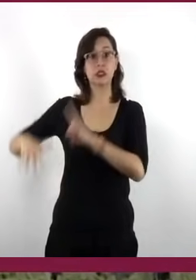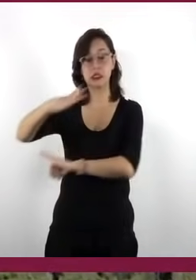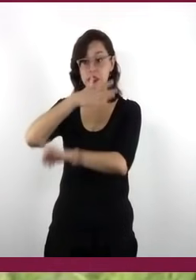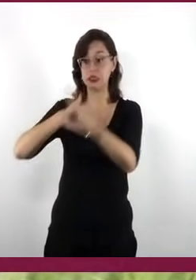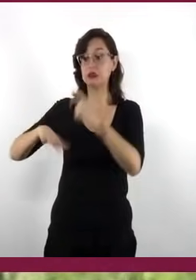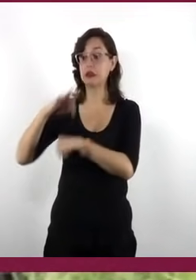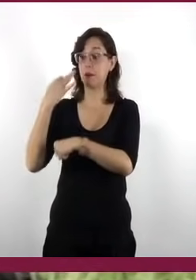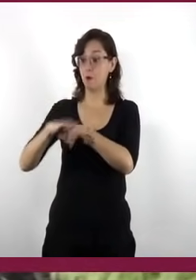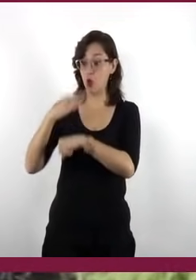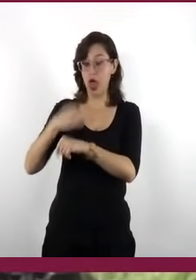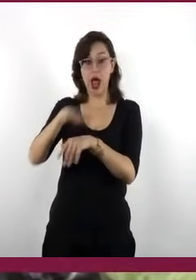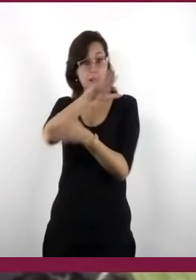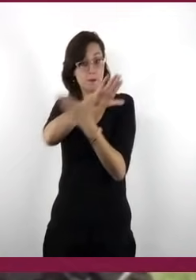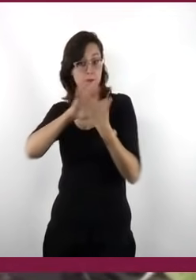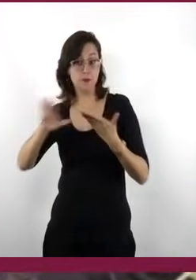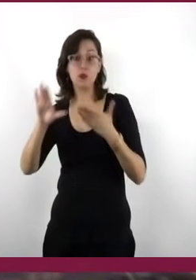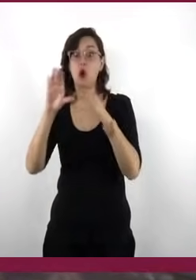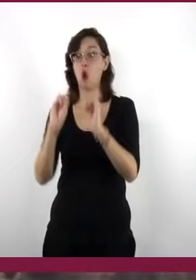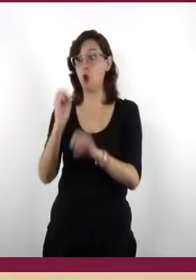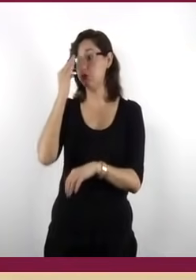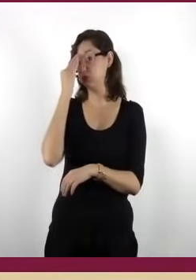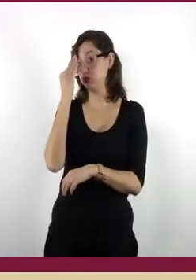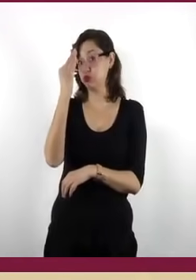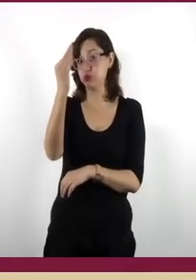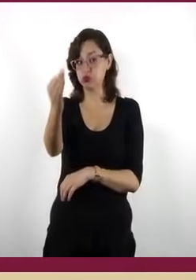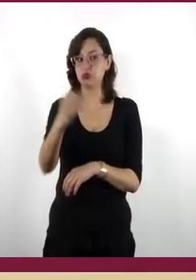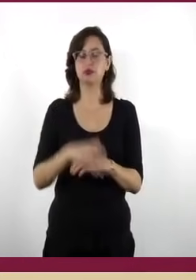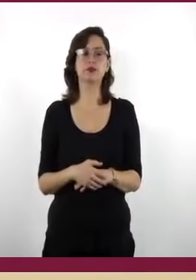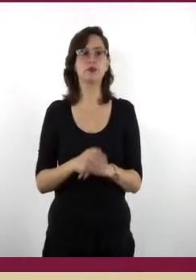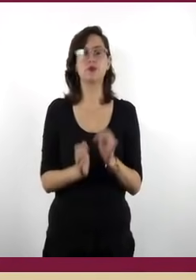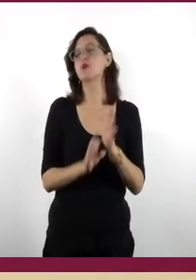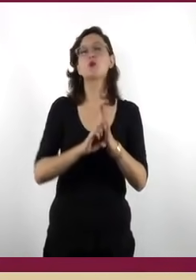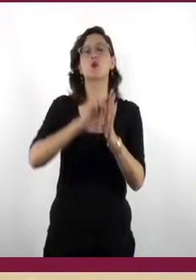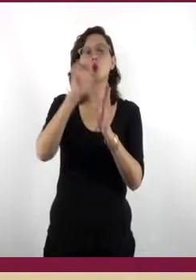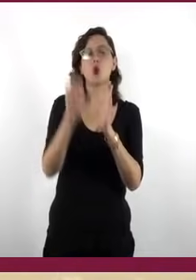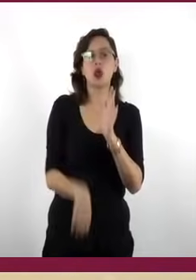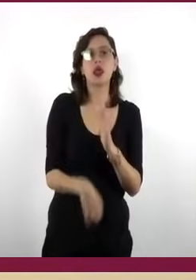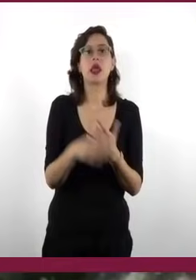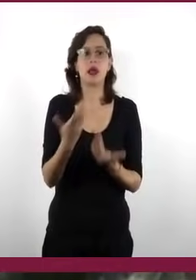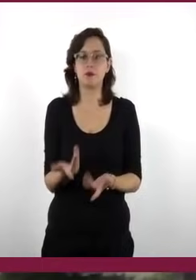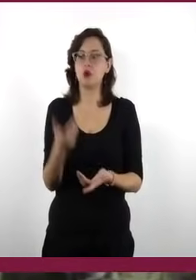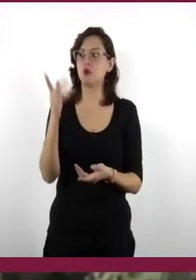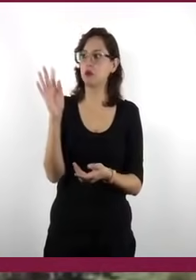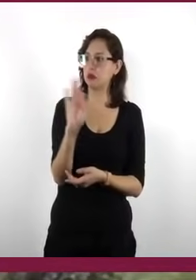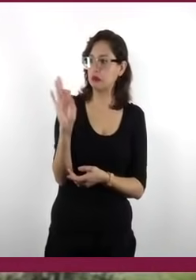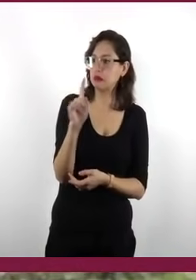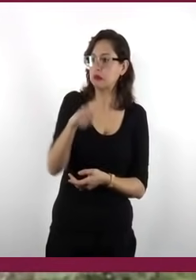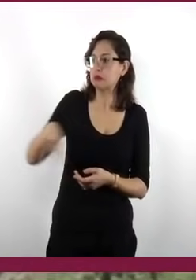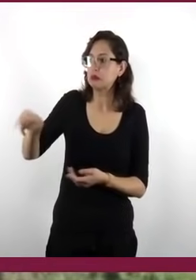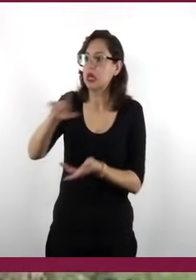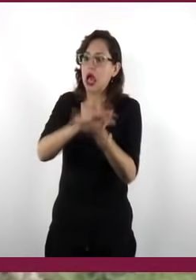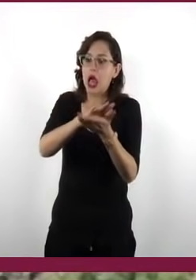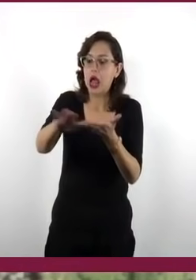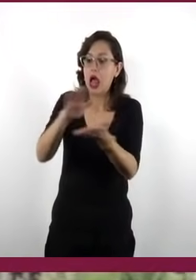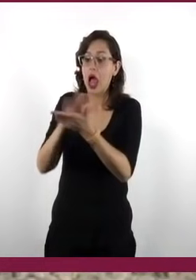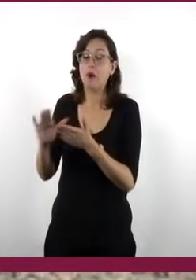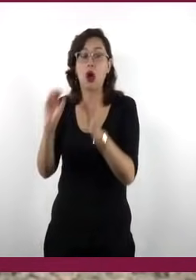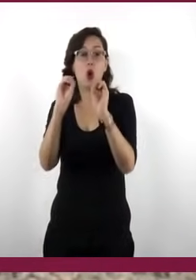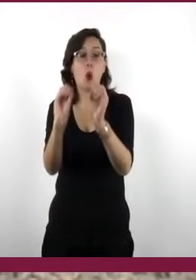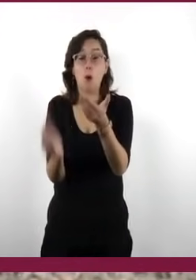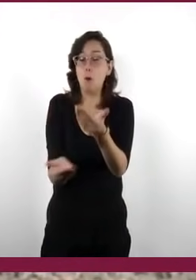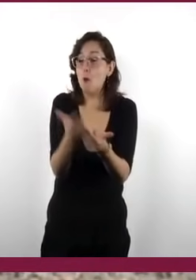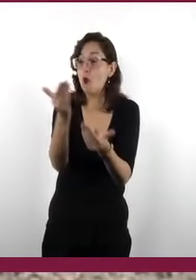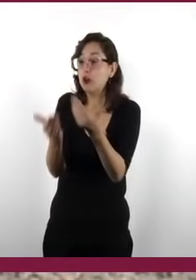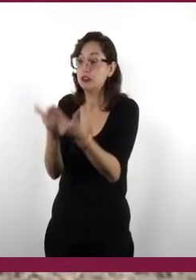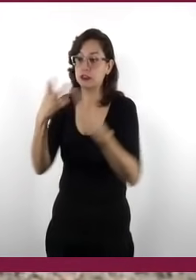momentánea o que se prolongue en el tiempo. Por ejemplo, el agotamiento de los mismos o que estos no alcancen a cubrir